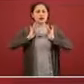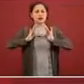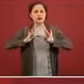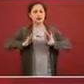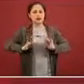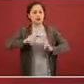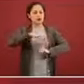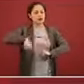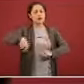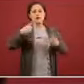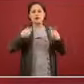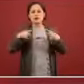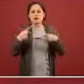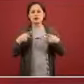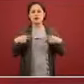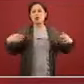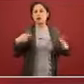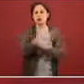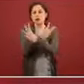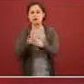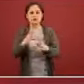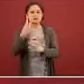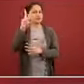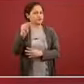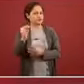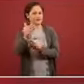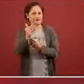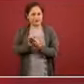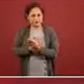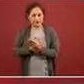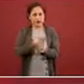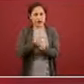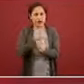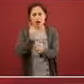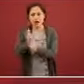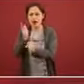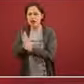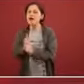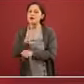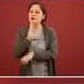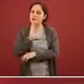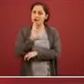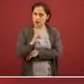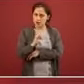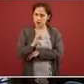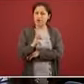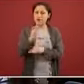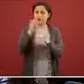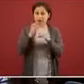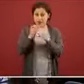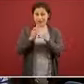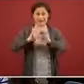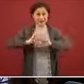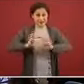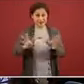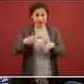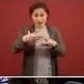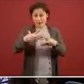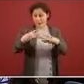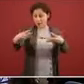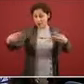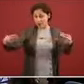reducción de casos. De aquí en adelante, donde ya tenemos una muy importante diferencia de transmisión,